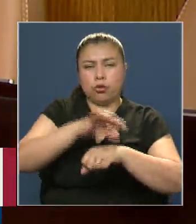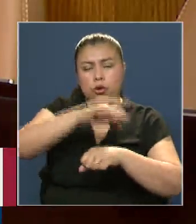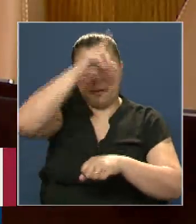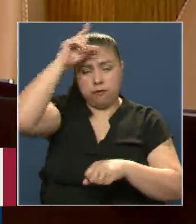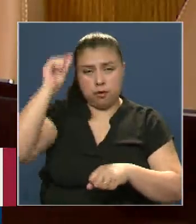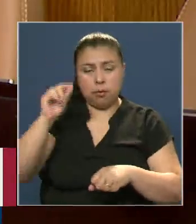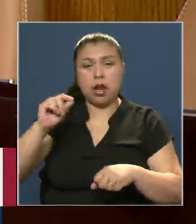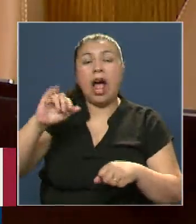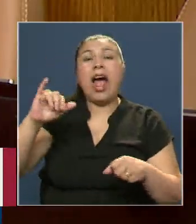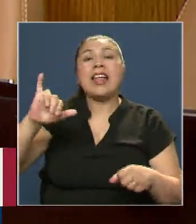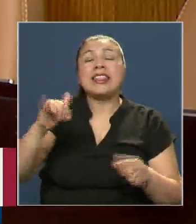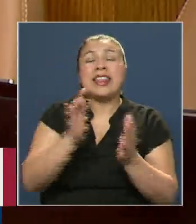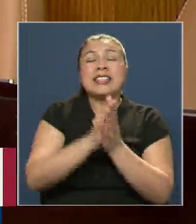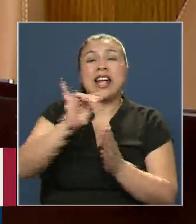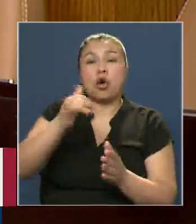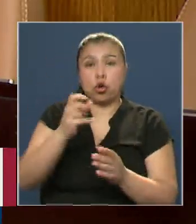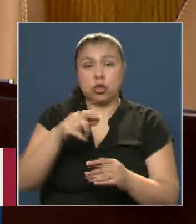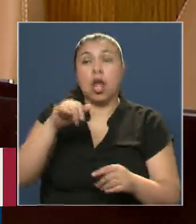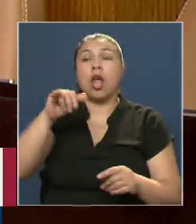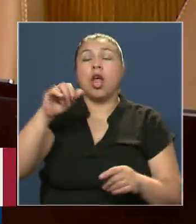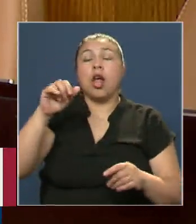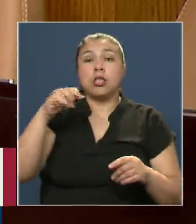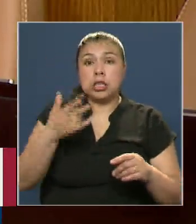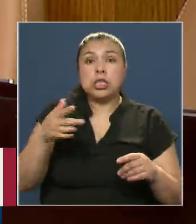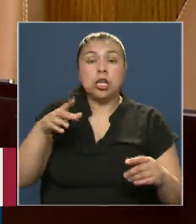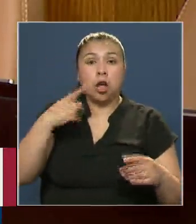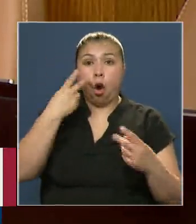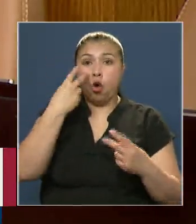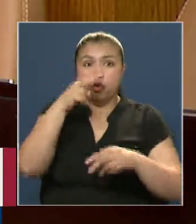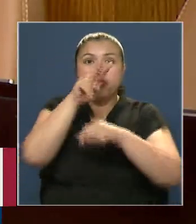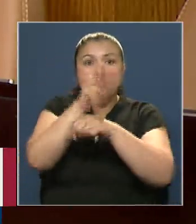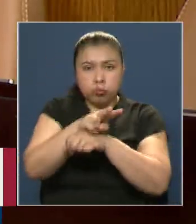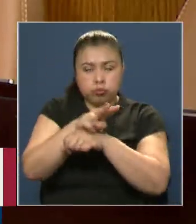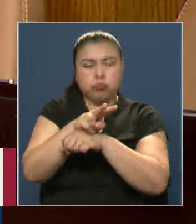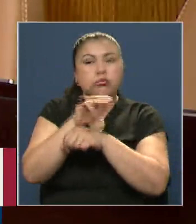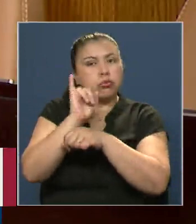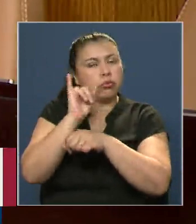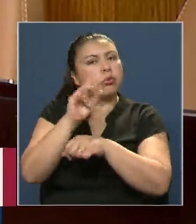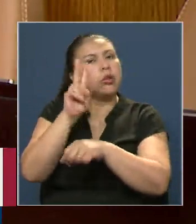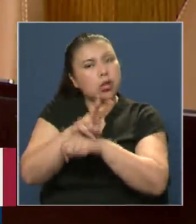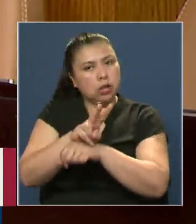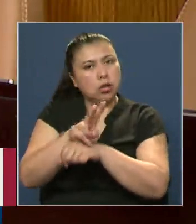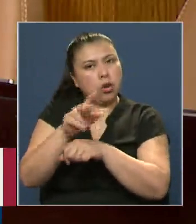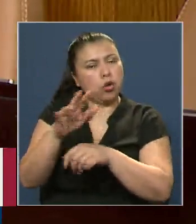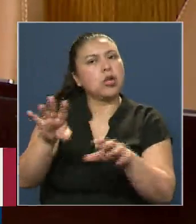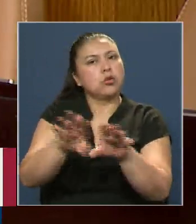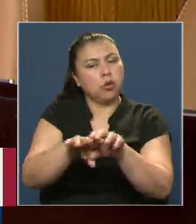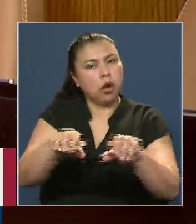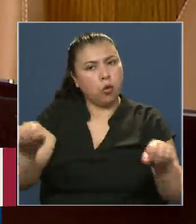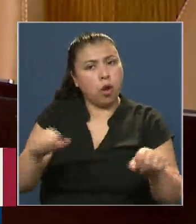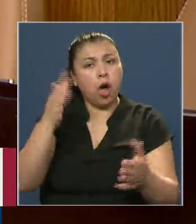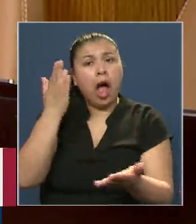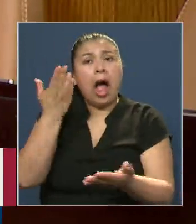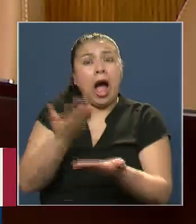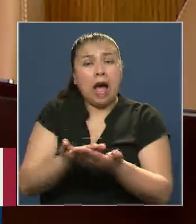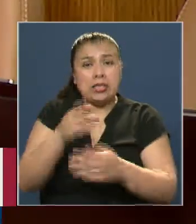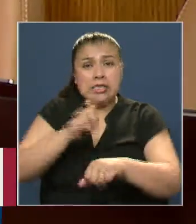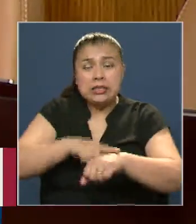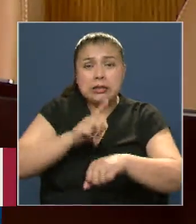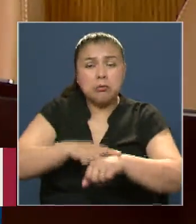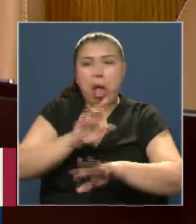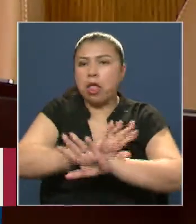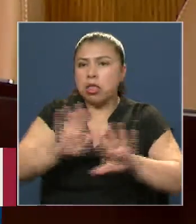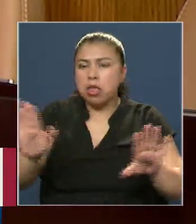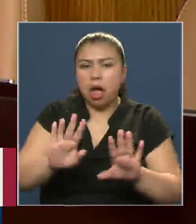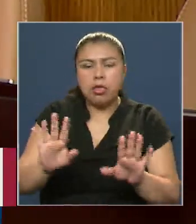Boris Barrera, quienes nos reunimos con él, fuimos testigos de esos compromisos. Sin embargo, hasta ahora esos compromisos no han